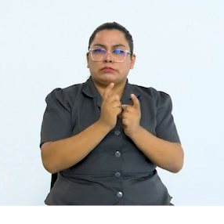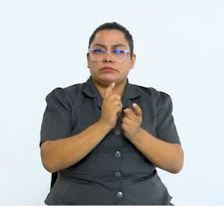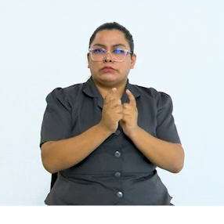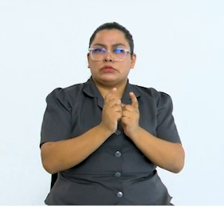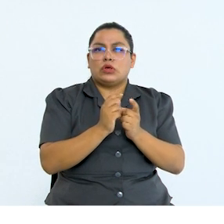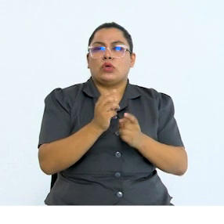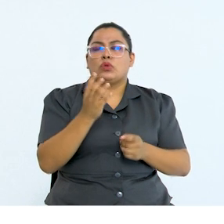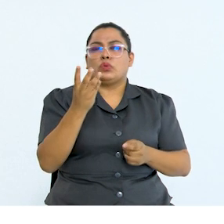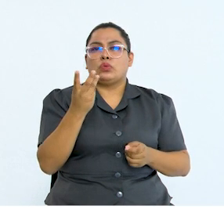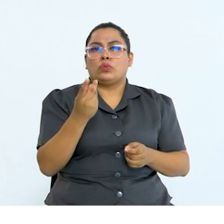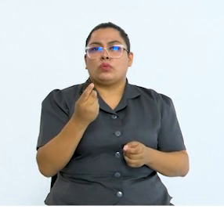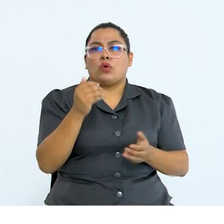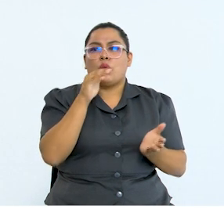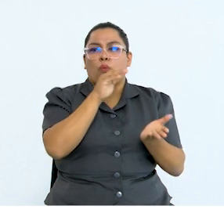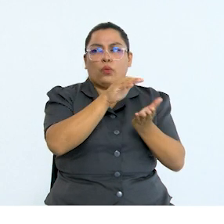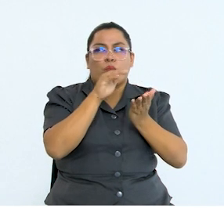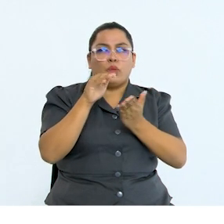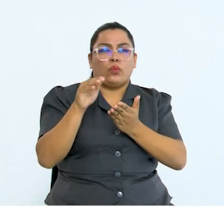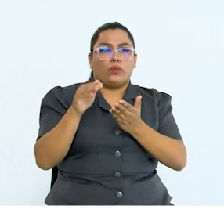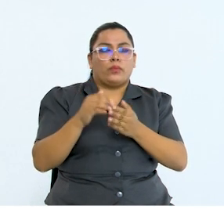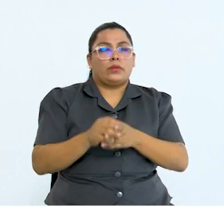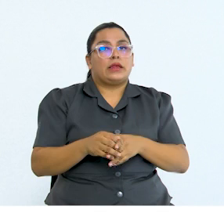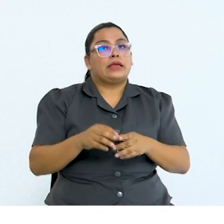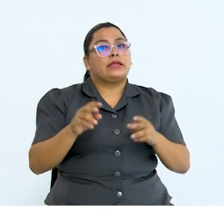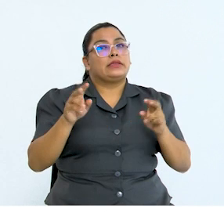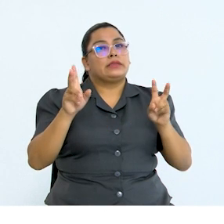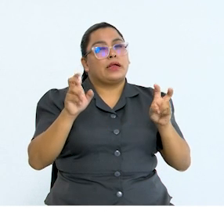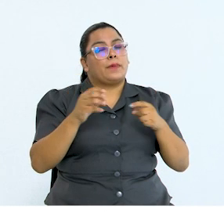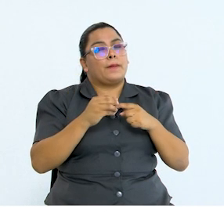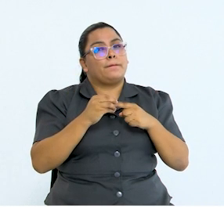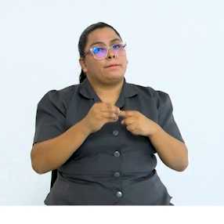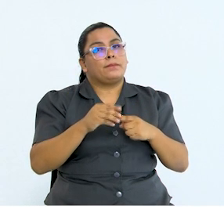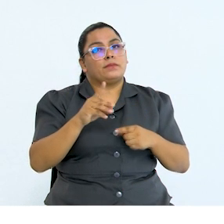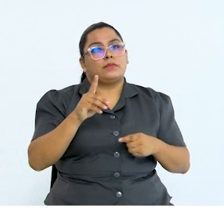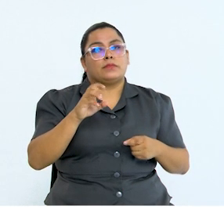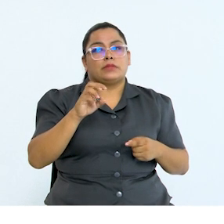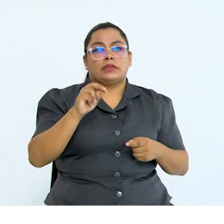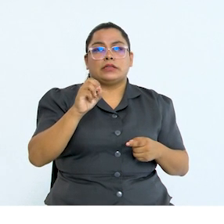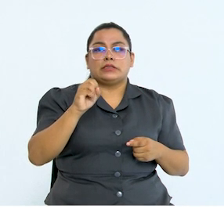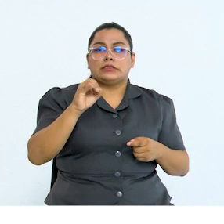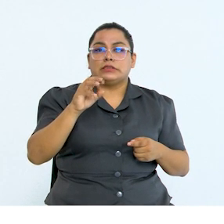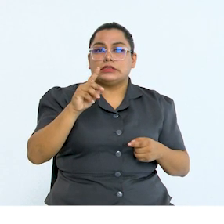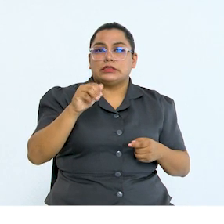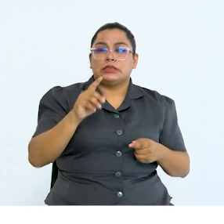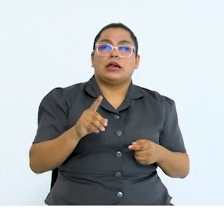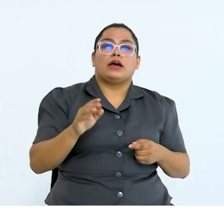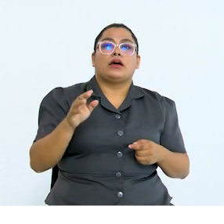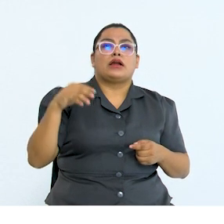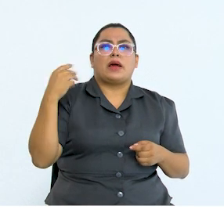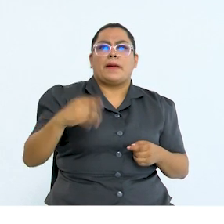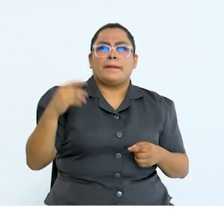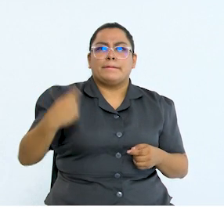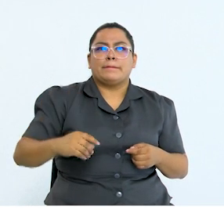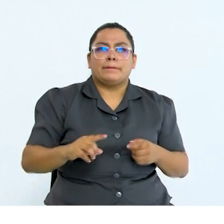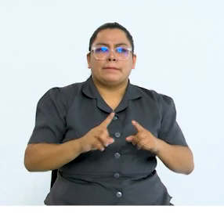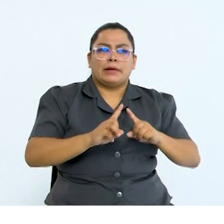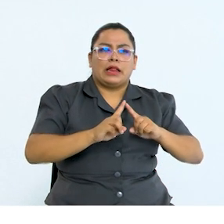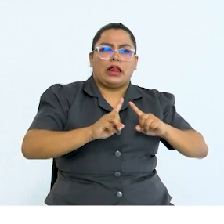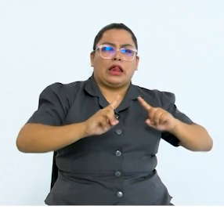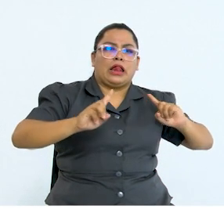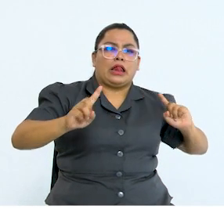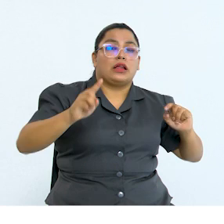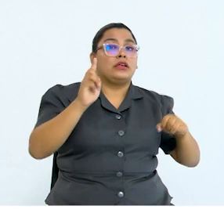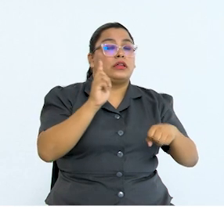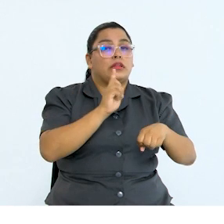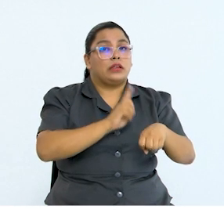además se relaciona con la cantidad por unidad, y temas específicos como la densidad poblacional, la